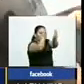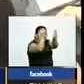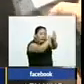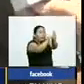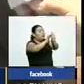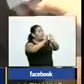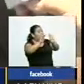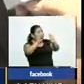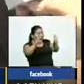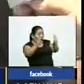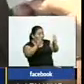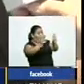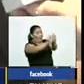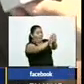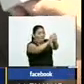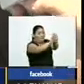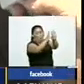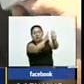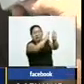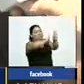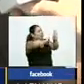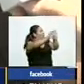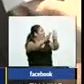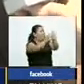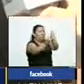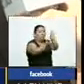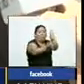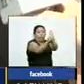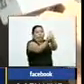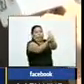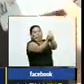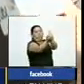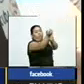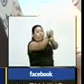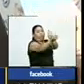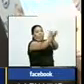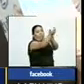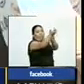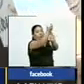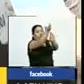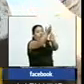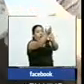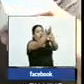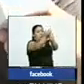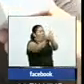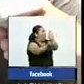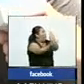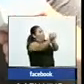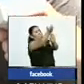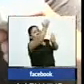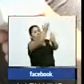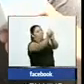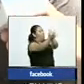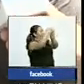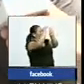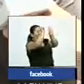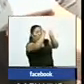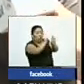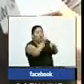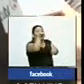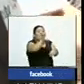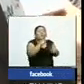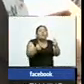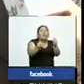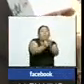ya cuando lo logramos abrir ya fue tarde, ya las llamas ya estaban bien altas, ya no se pudo. Y como aquí el